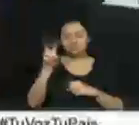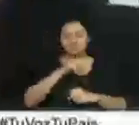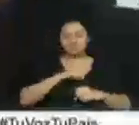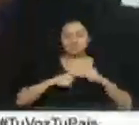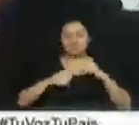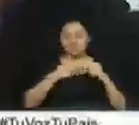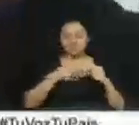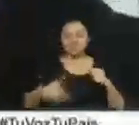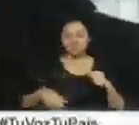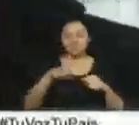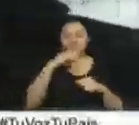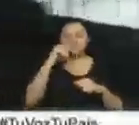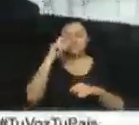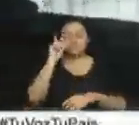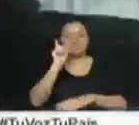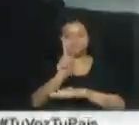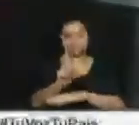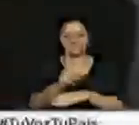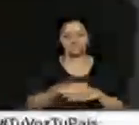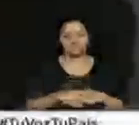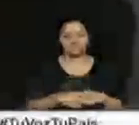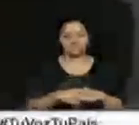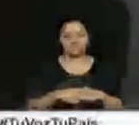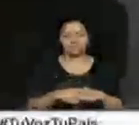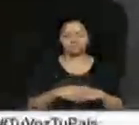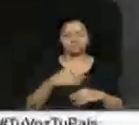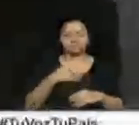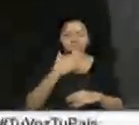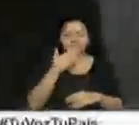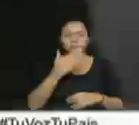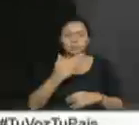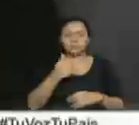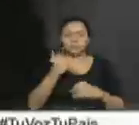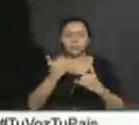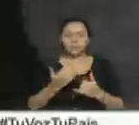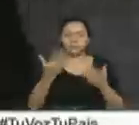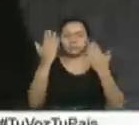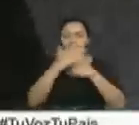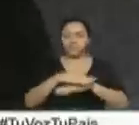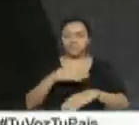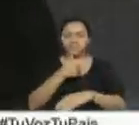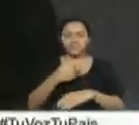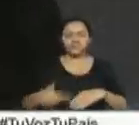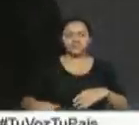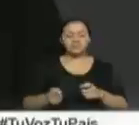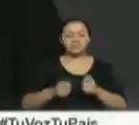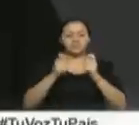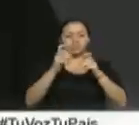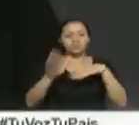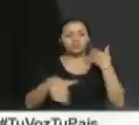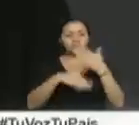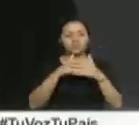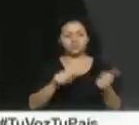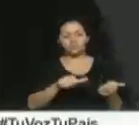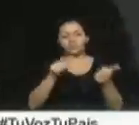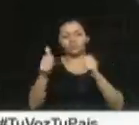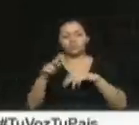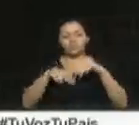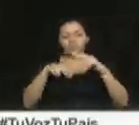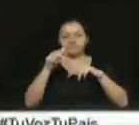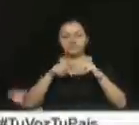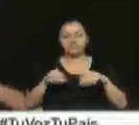parte del presidente de la República, Rafael Correa. Qué bueno terminar mi mandato entregando otro,